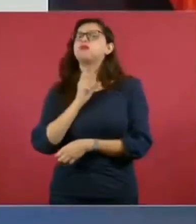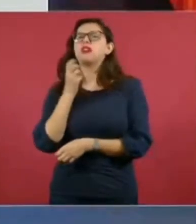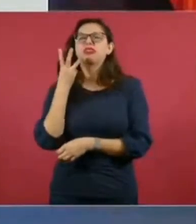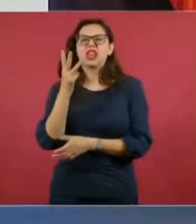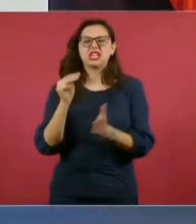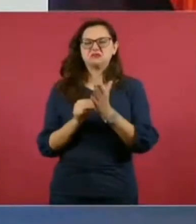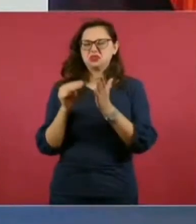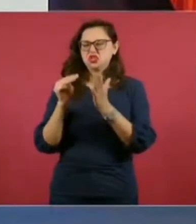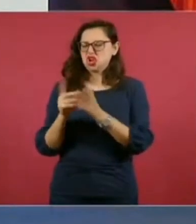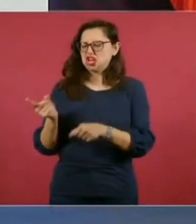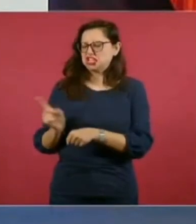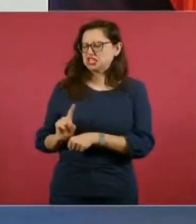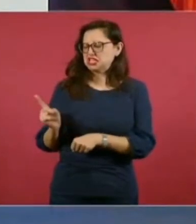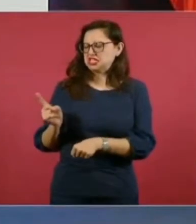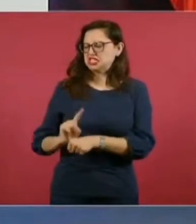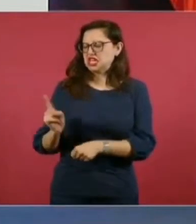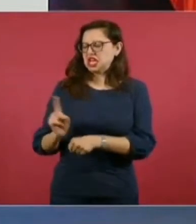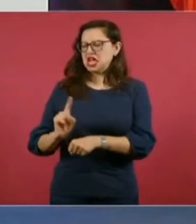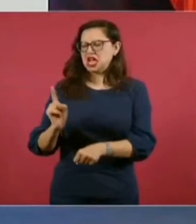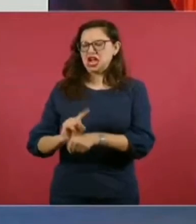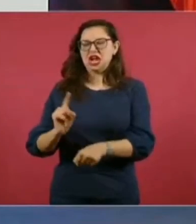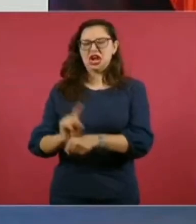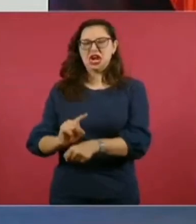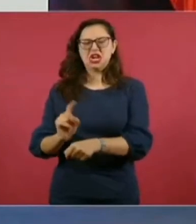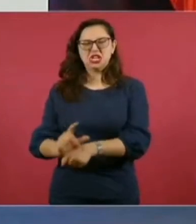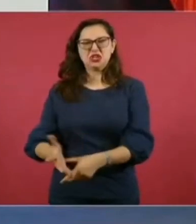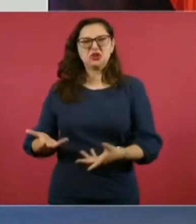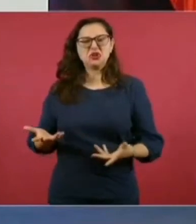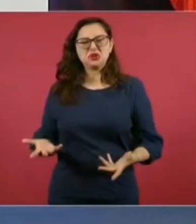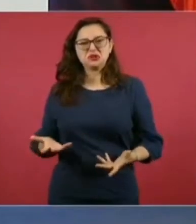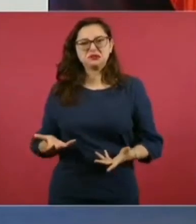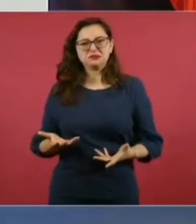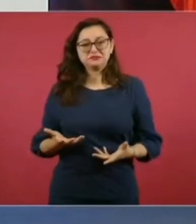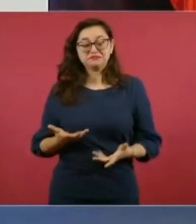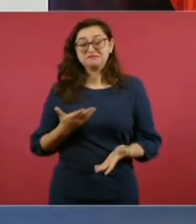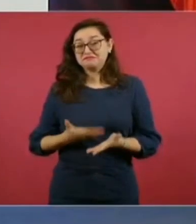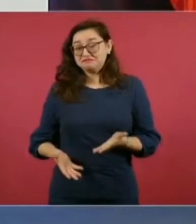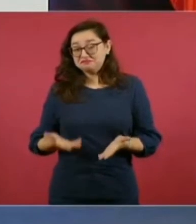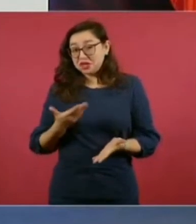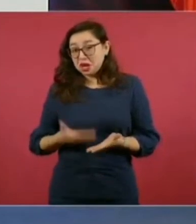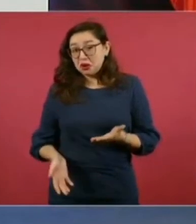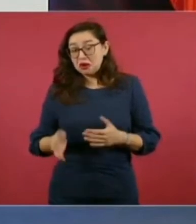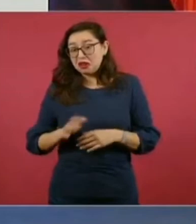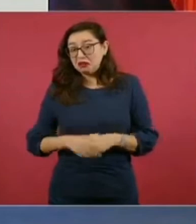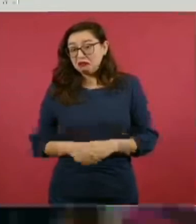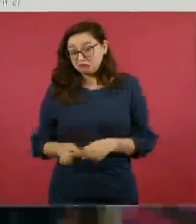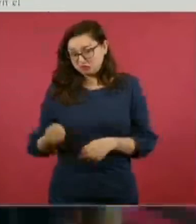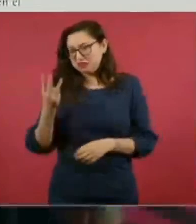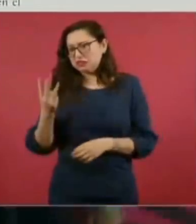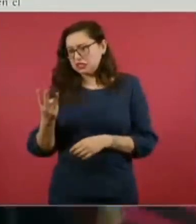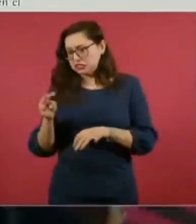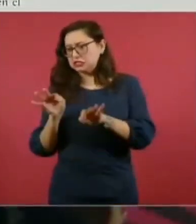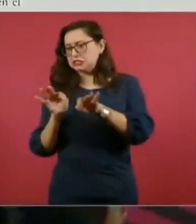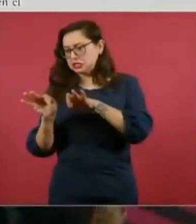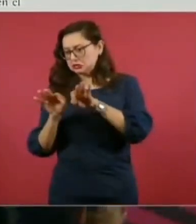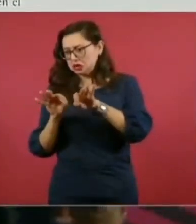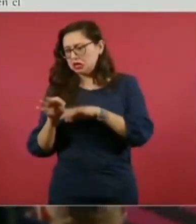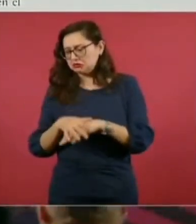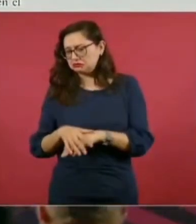extrayendo de los 3 campos exploratorios privados?